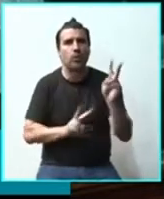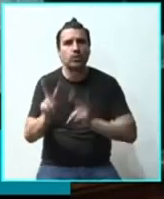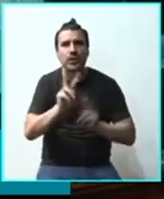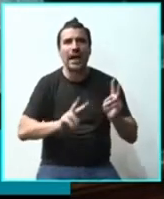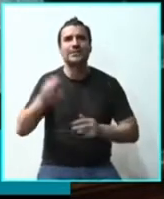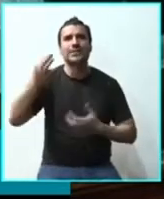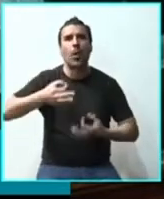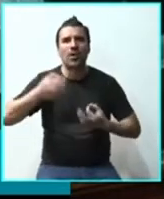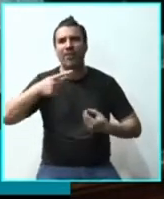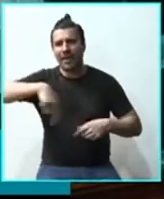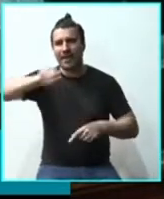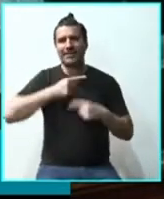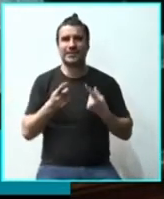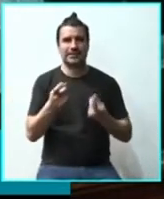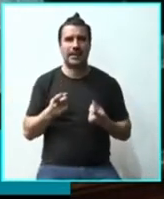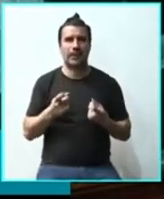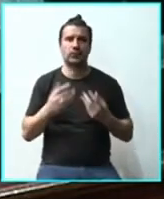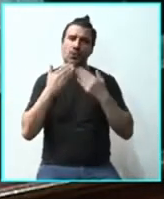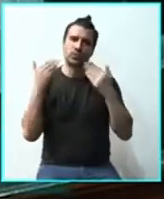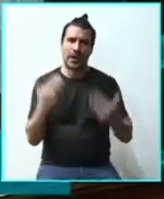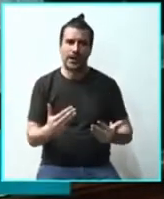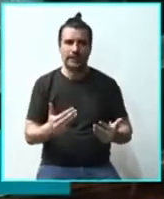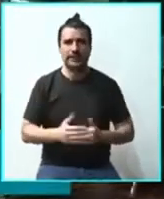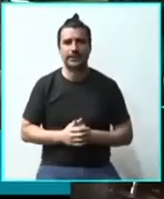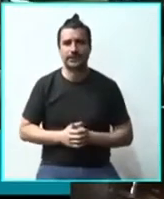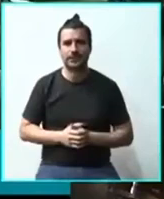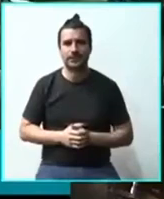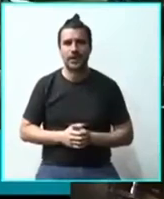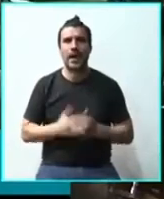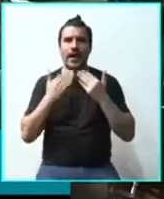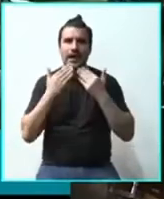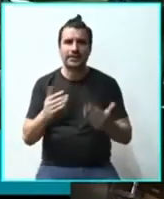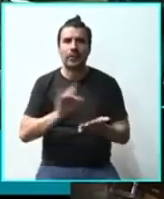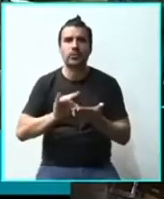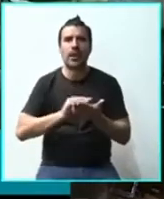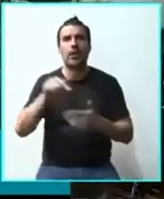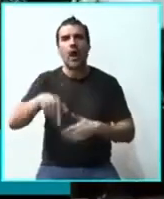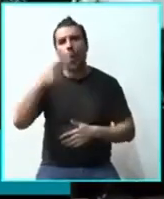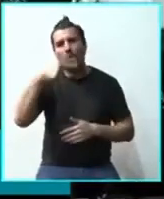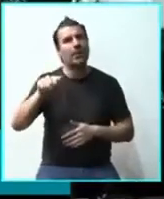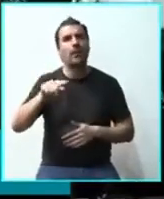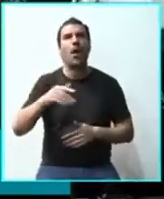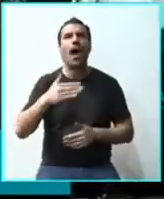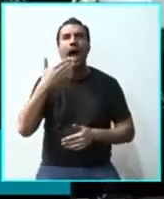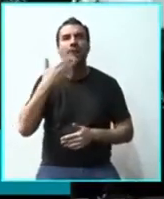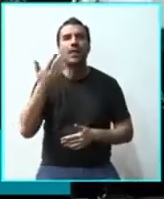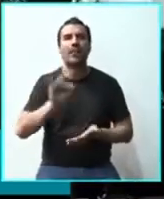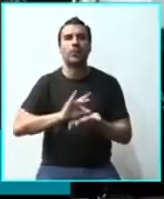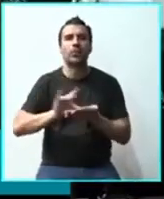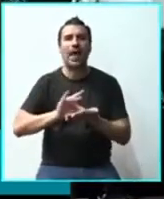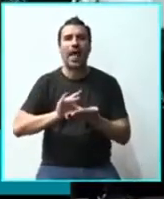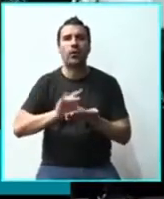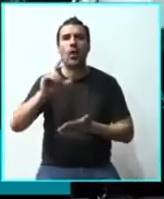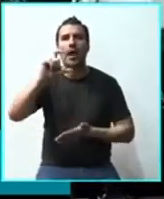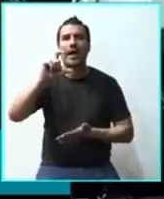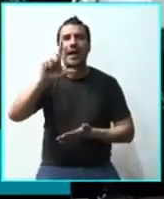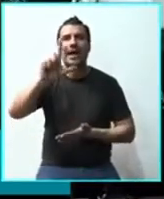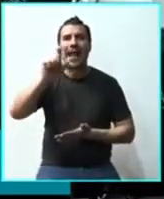que necesitamos. Muchísimas gracias. Gracias, diputado. Por último, tiene la palabra el diputado Claudio Cingolani.